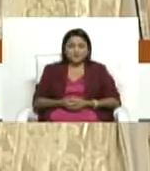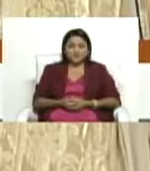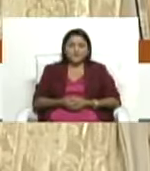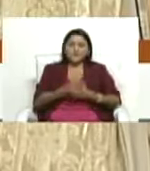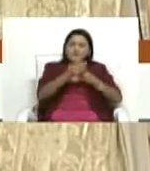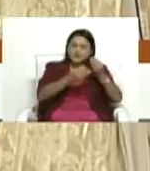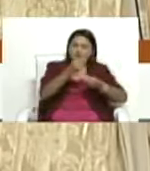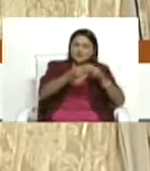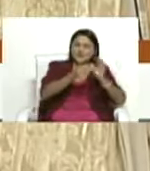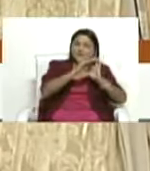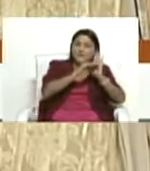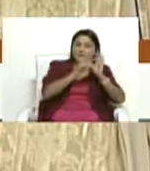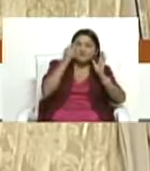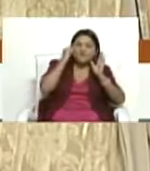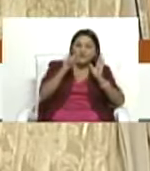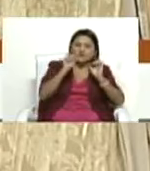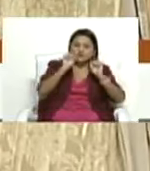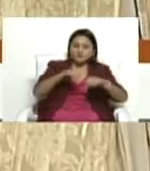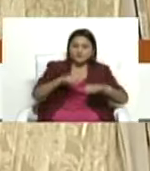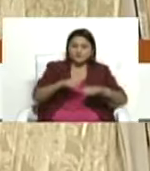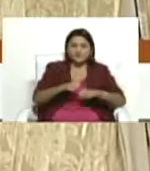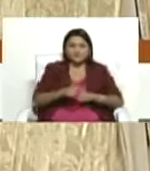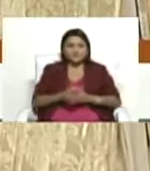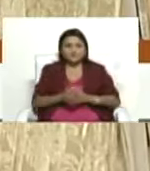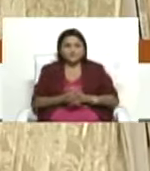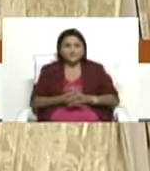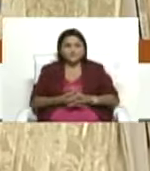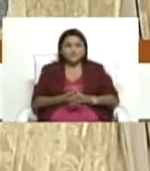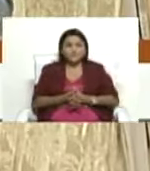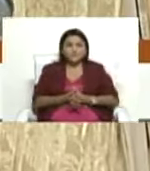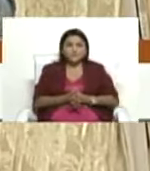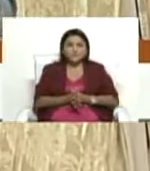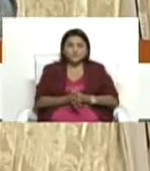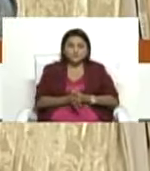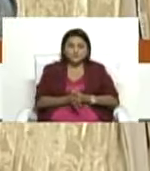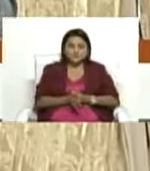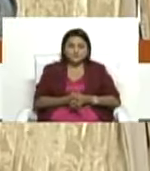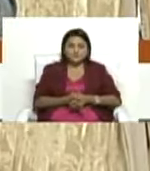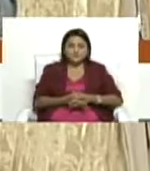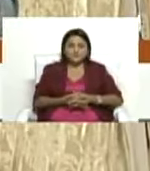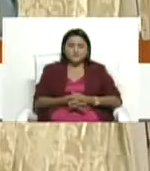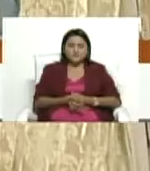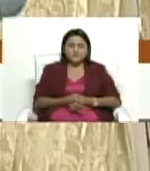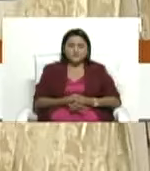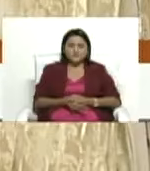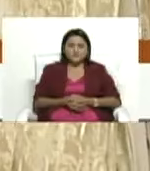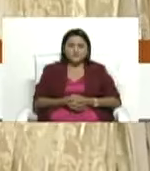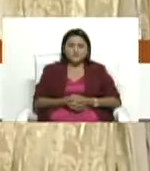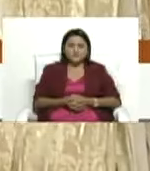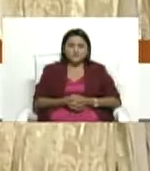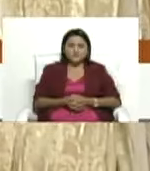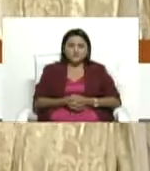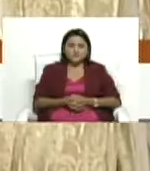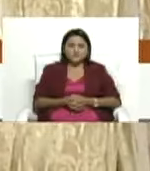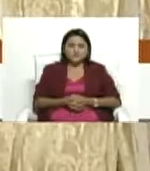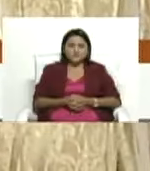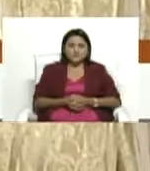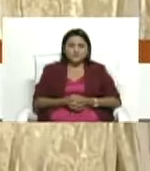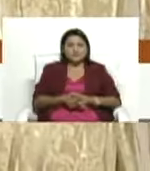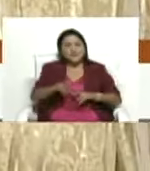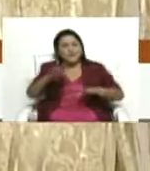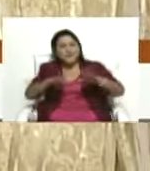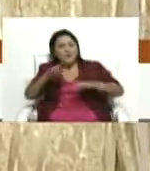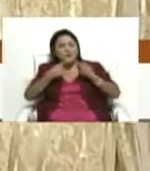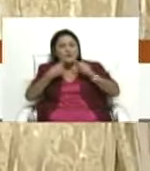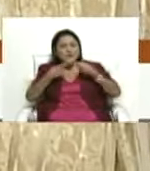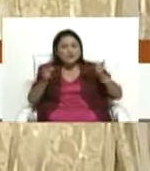cronograma electoral. Permítame allí un poco algo de digresión, porque una de las cosas que dijeron, no, están sustituyendo